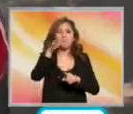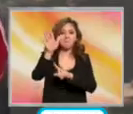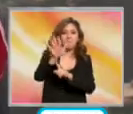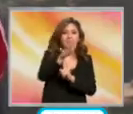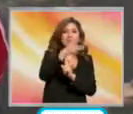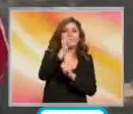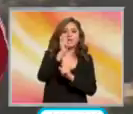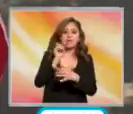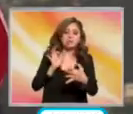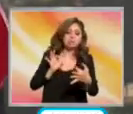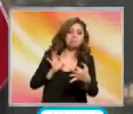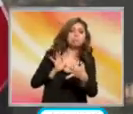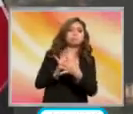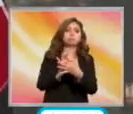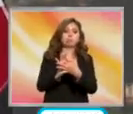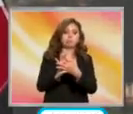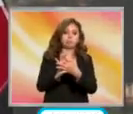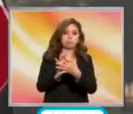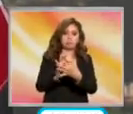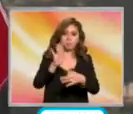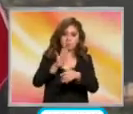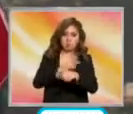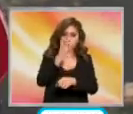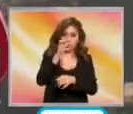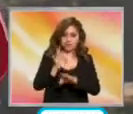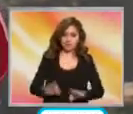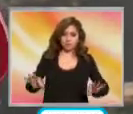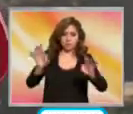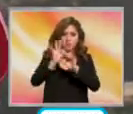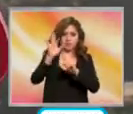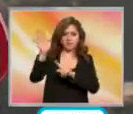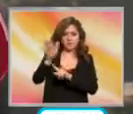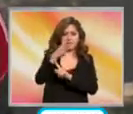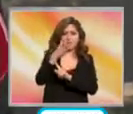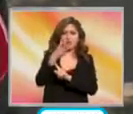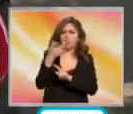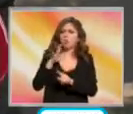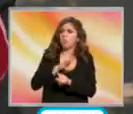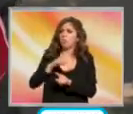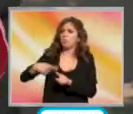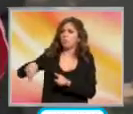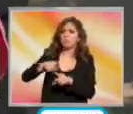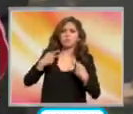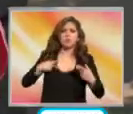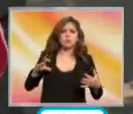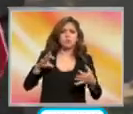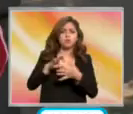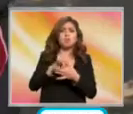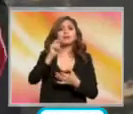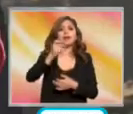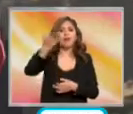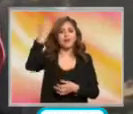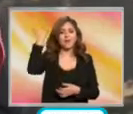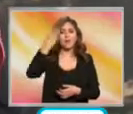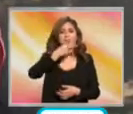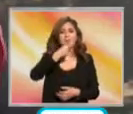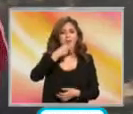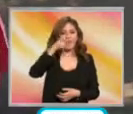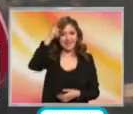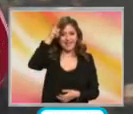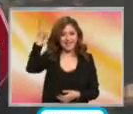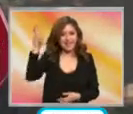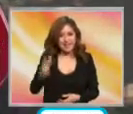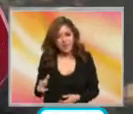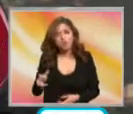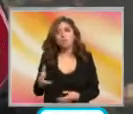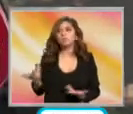mexicano. Sí. Y ahí es donde es muy importante nuestra bandera. ¿Y dónde empieza la unión? El gran intelectual Miguel Hidalgo y Costilla, pues buscó